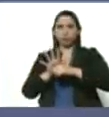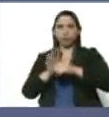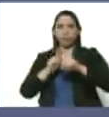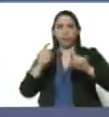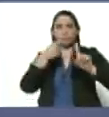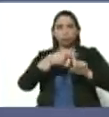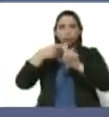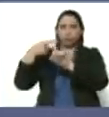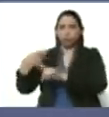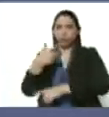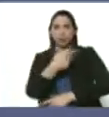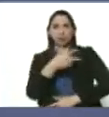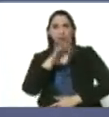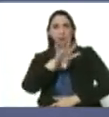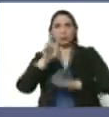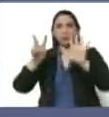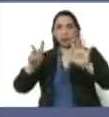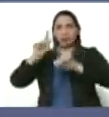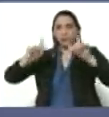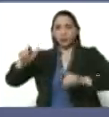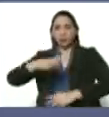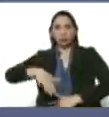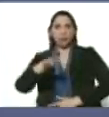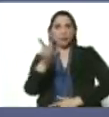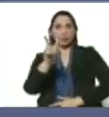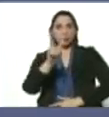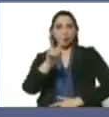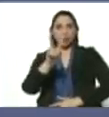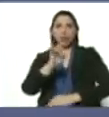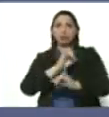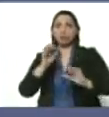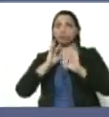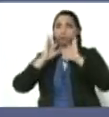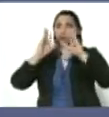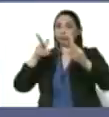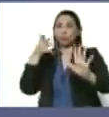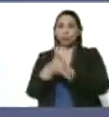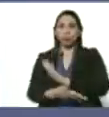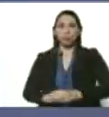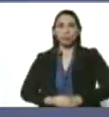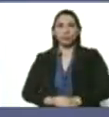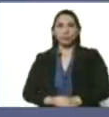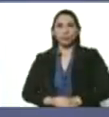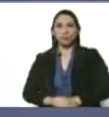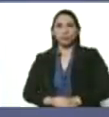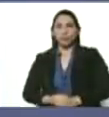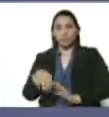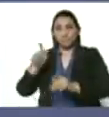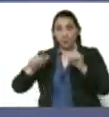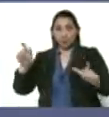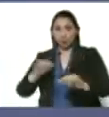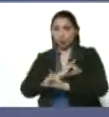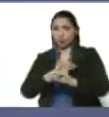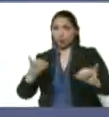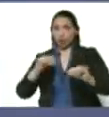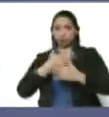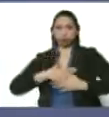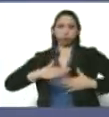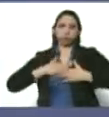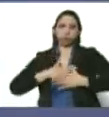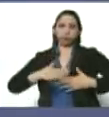sumar 357 en todo el país. Daba también cuenta de la tasa de los pacientes que han sido